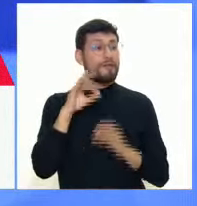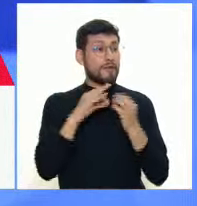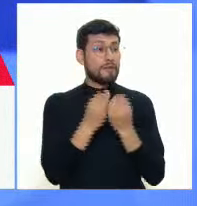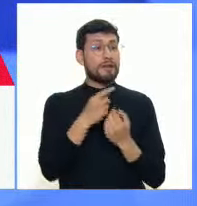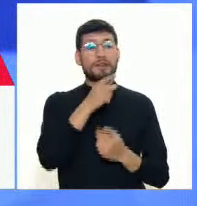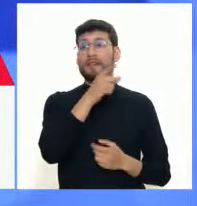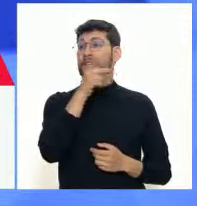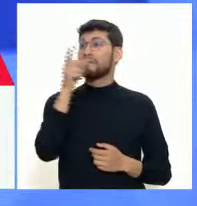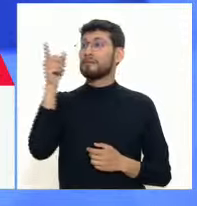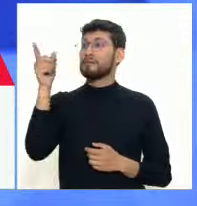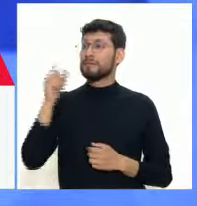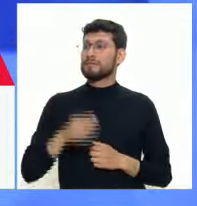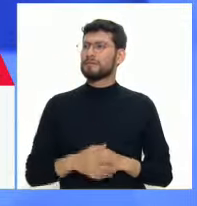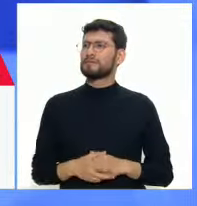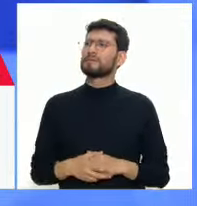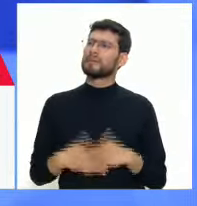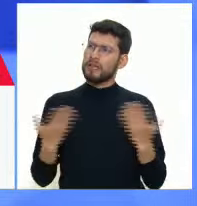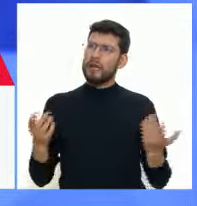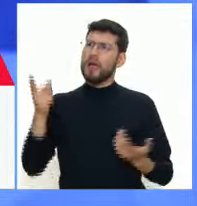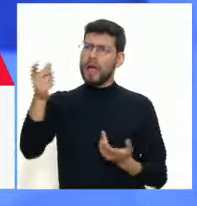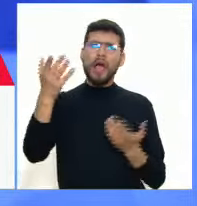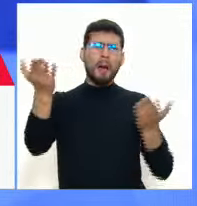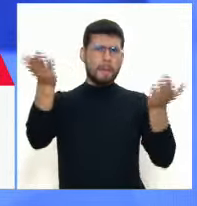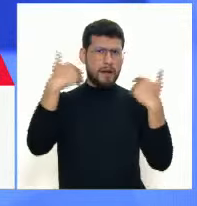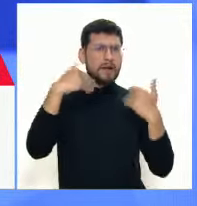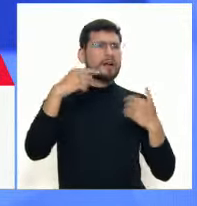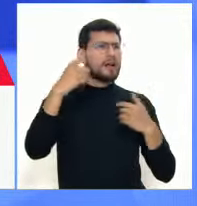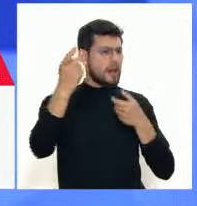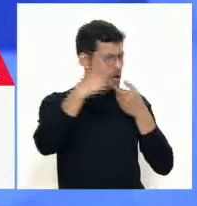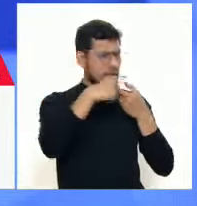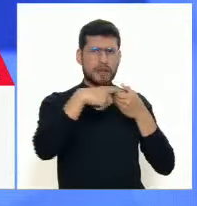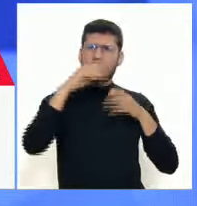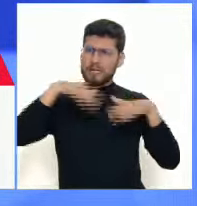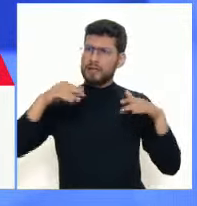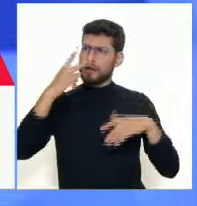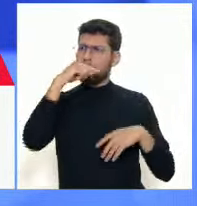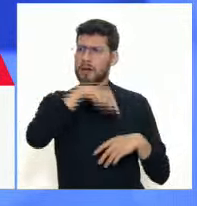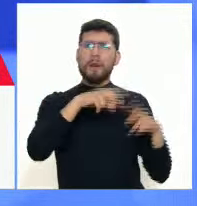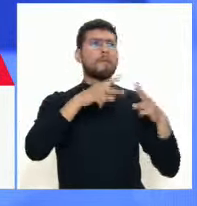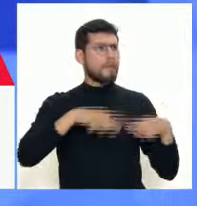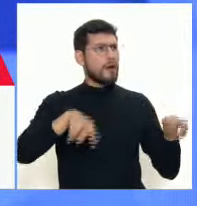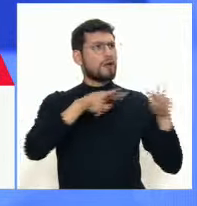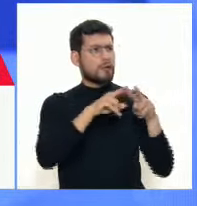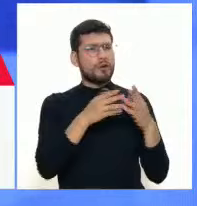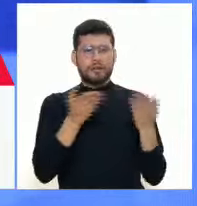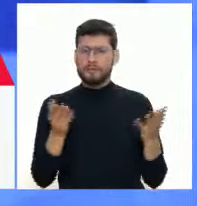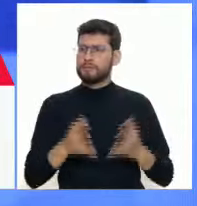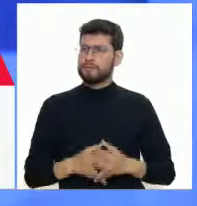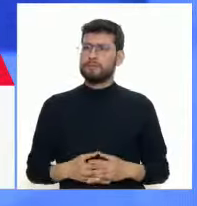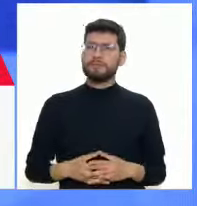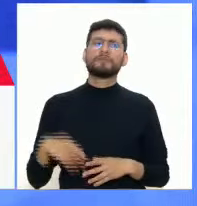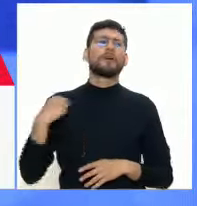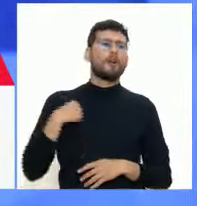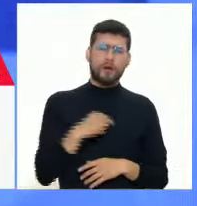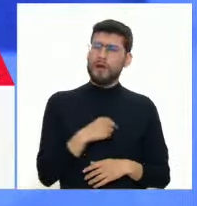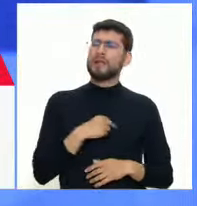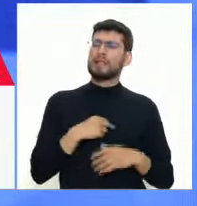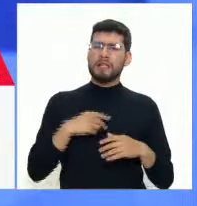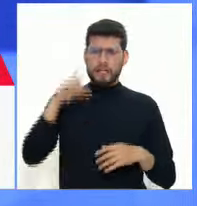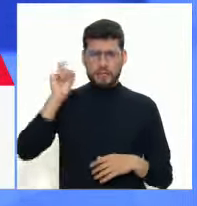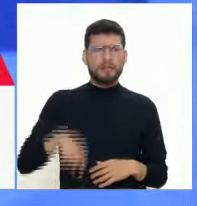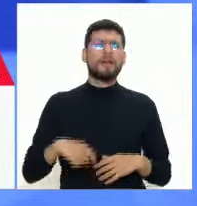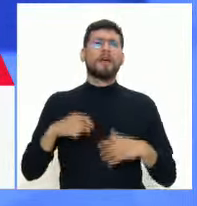familia, que entren los niños ahí, porque ahí están los valores. Tenemos